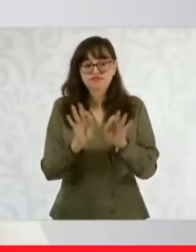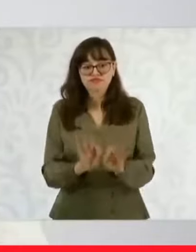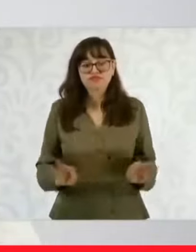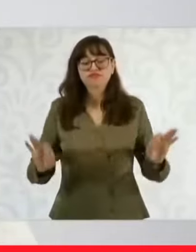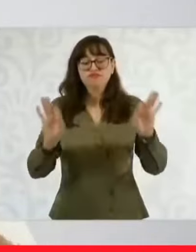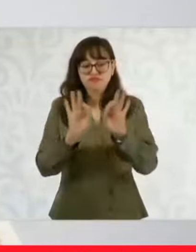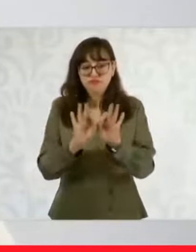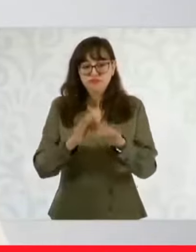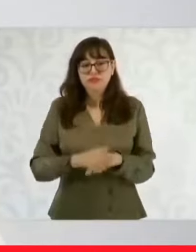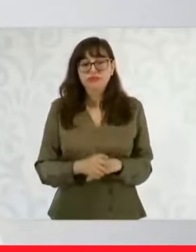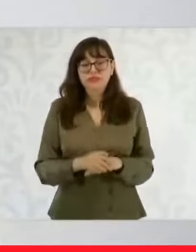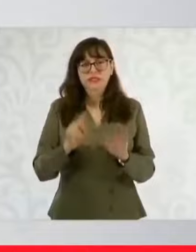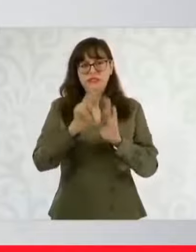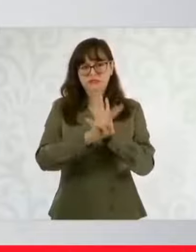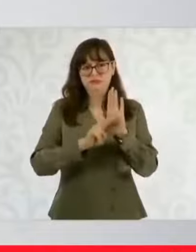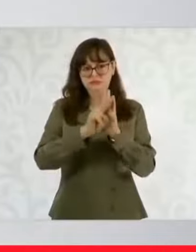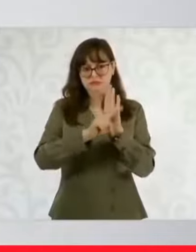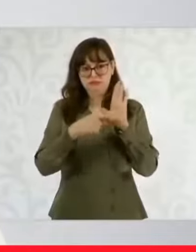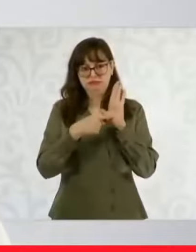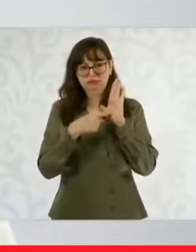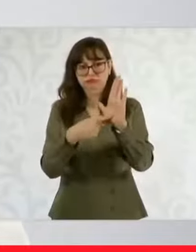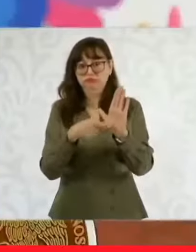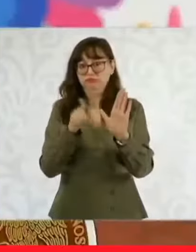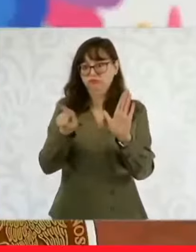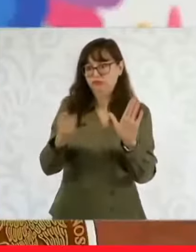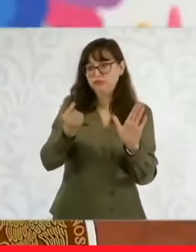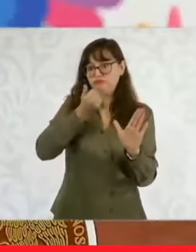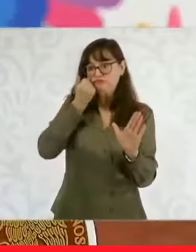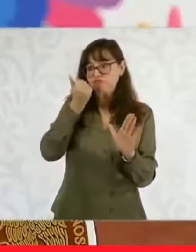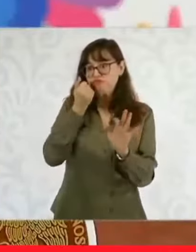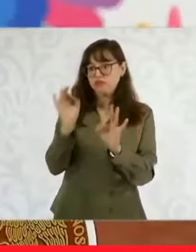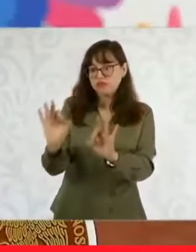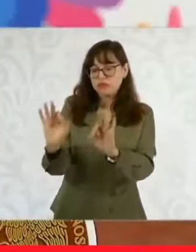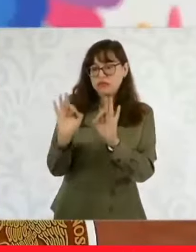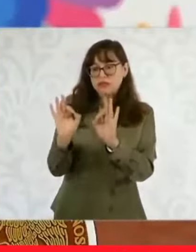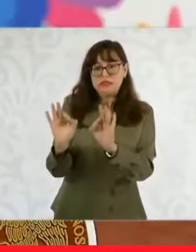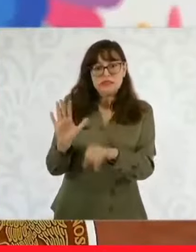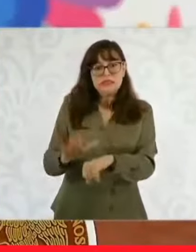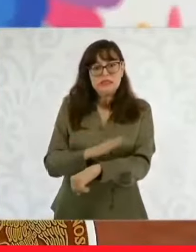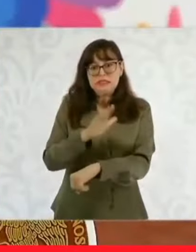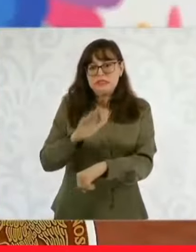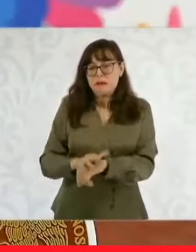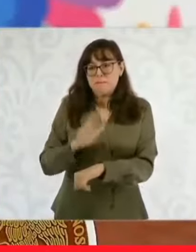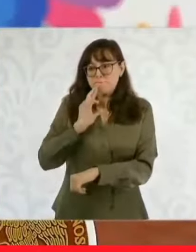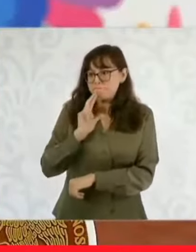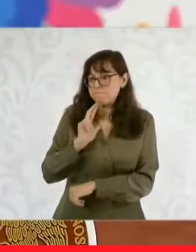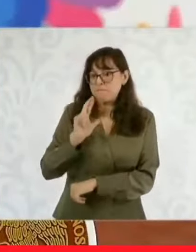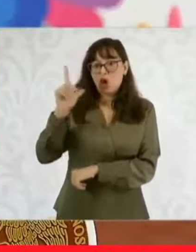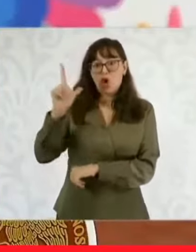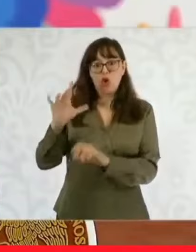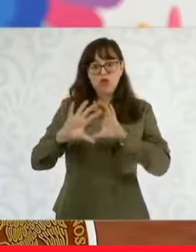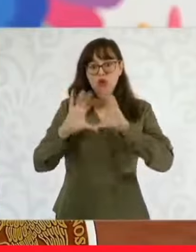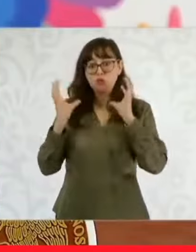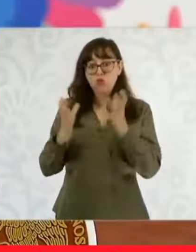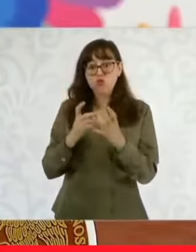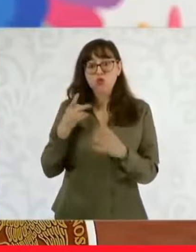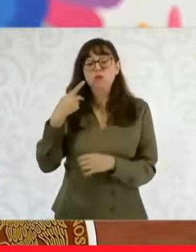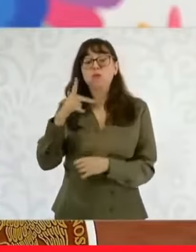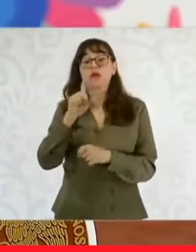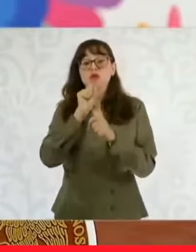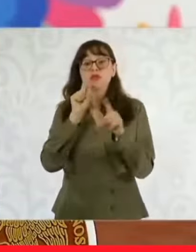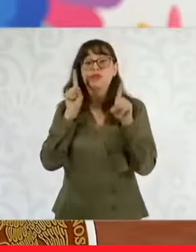No solamente este video nos habla de la excelencia académica de una joven estudiante, nos habla de cómo aplicó sus